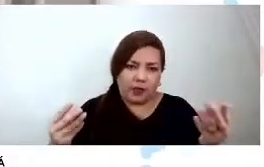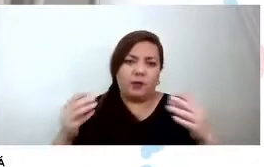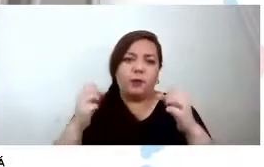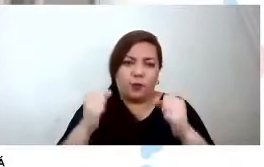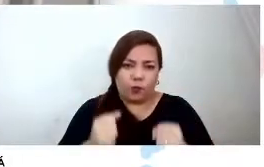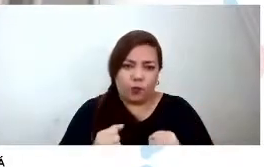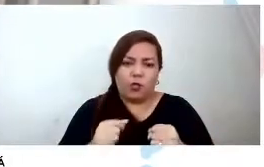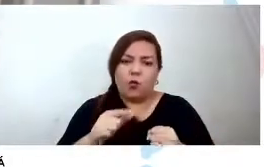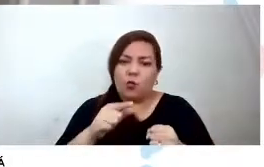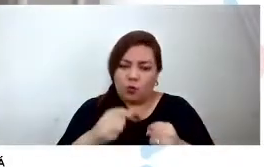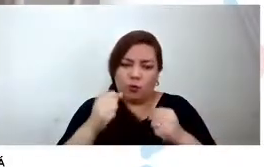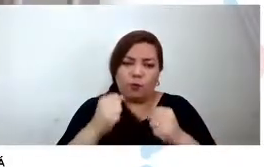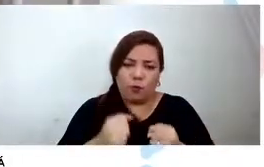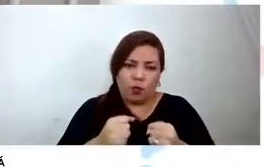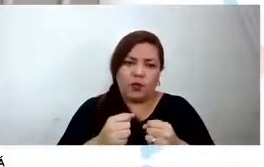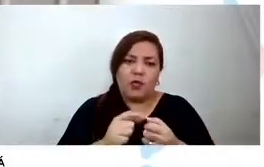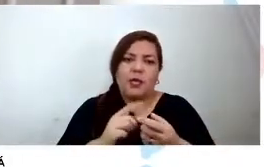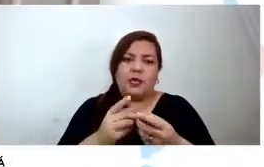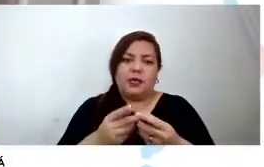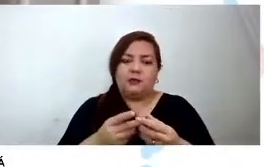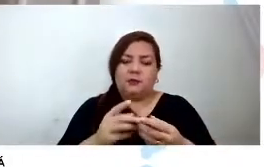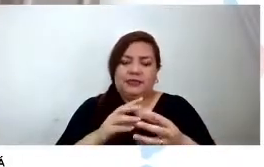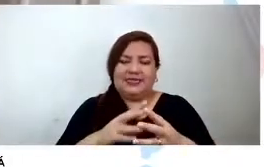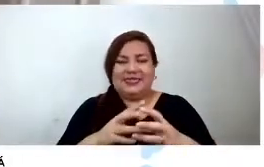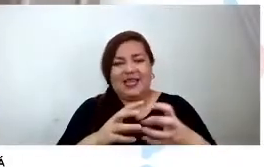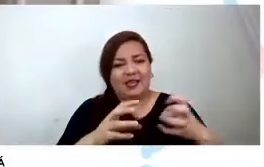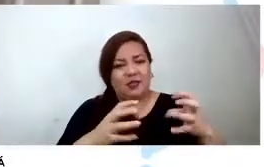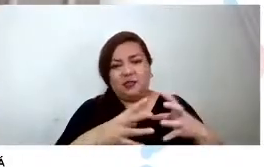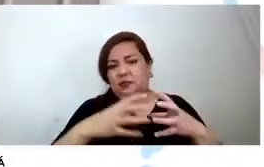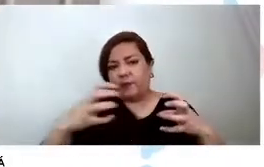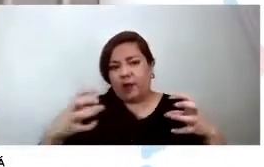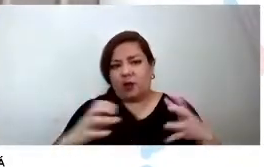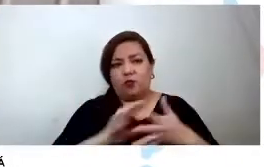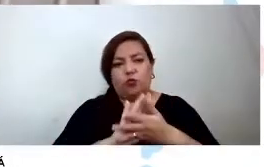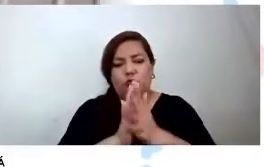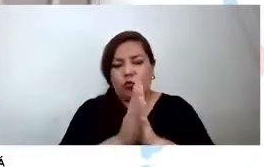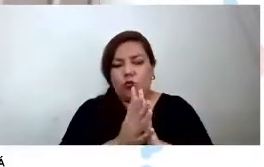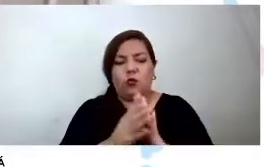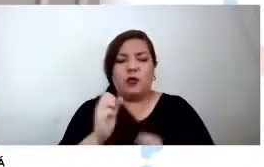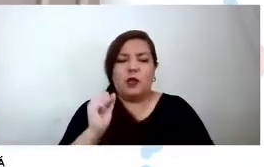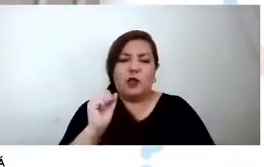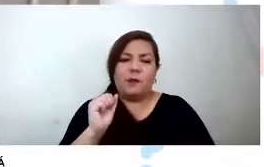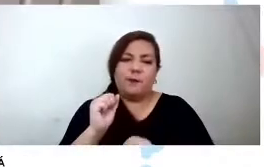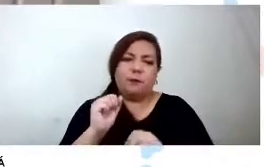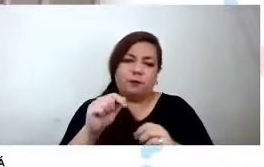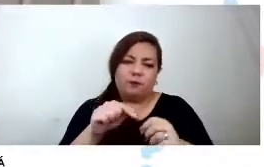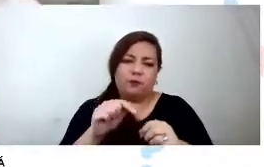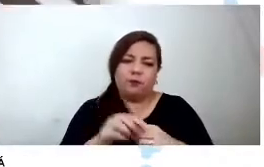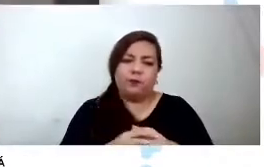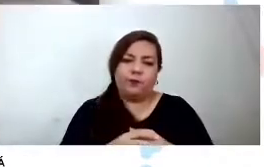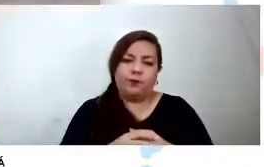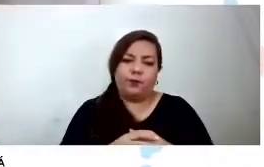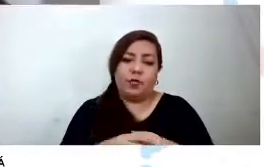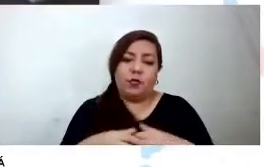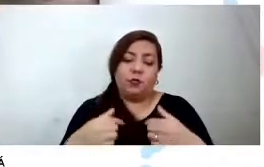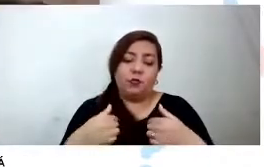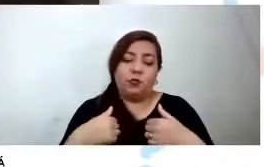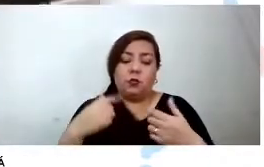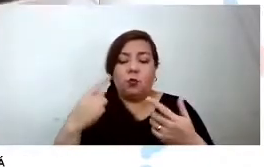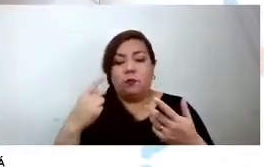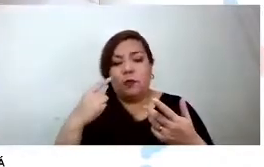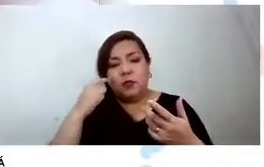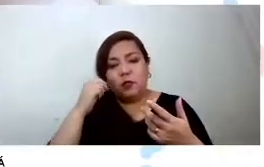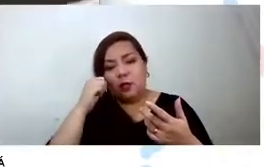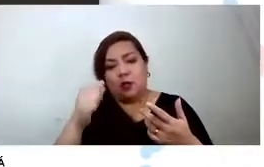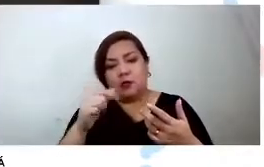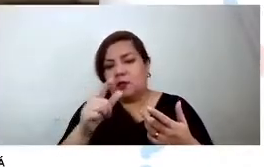revertir completamente el uso del adhesivo. Si yo digo mañana ya no queremos